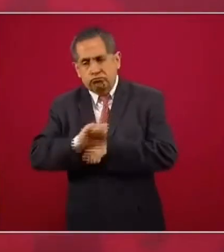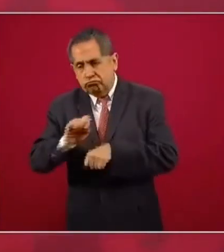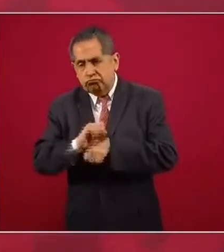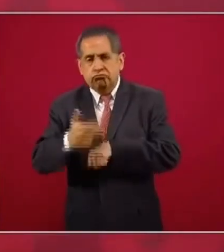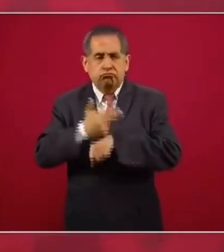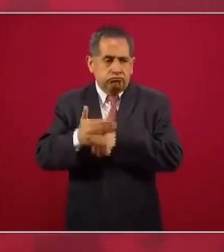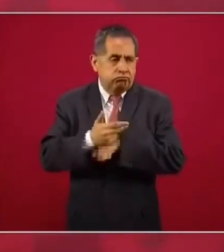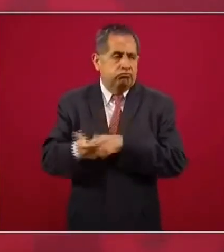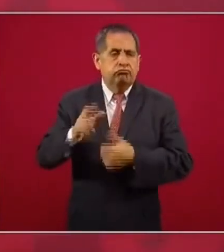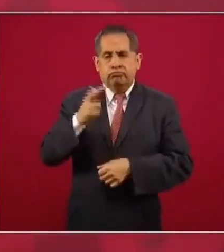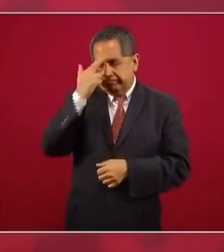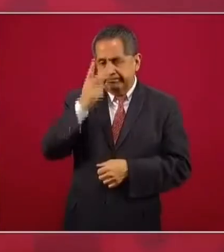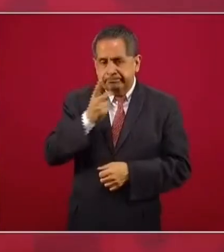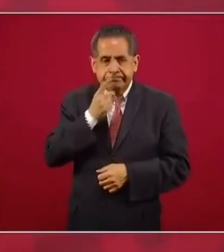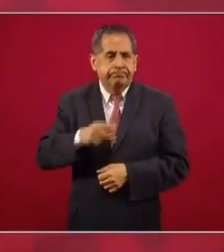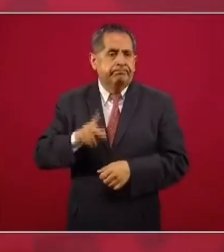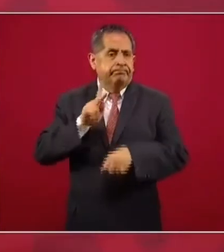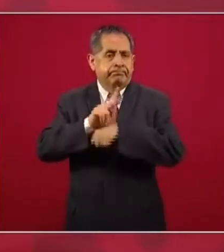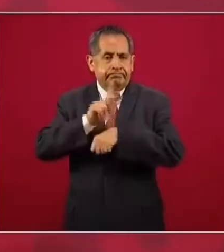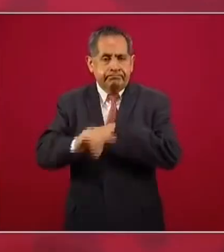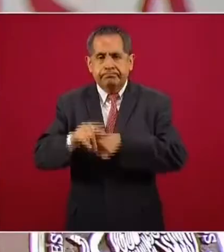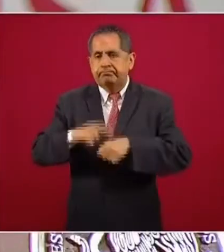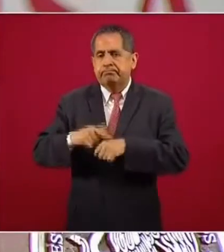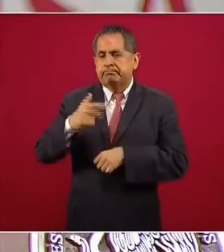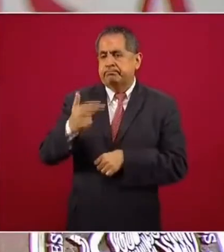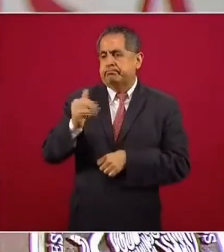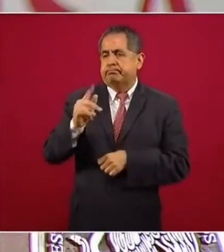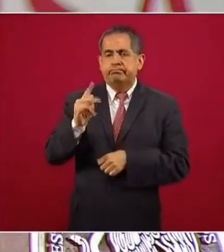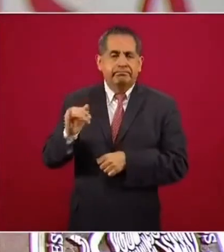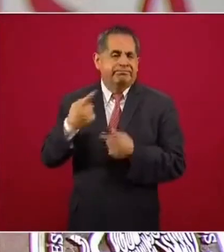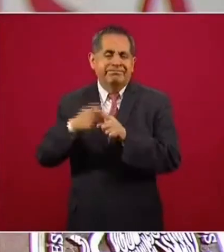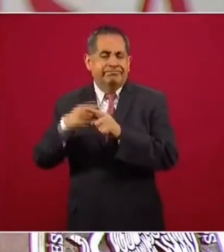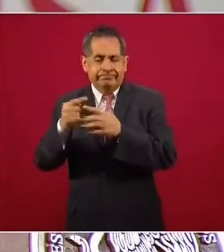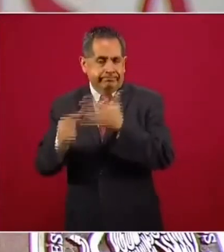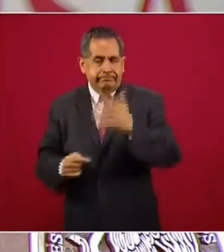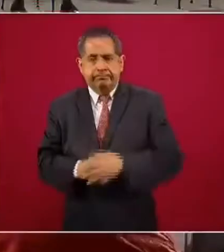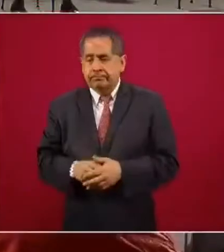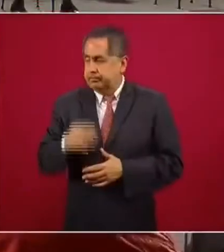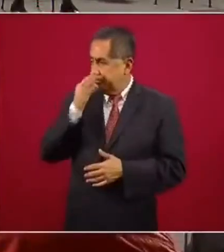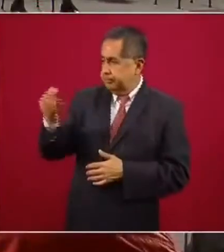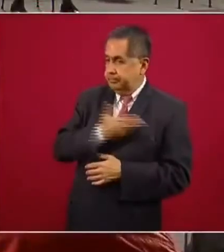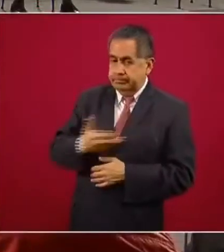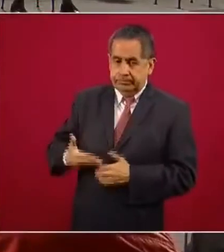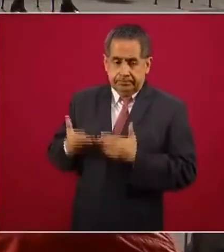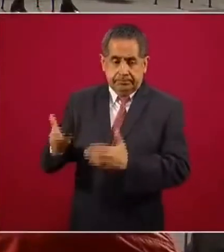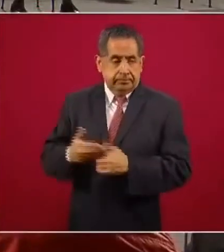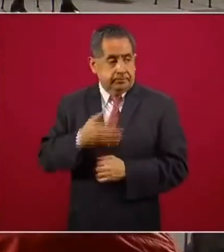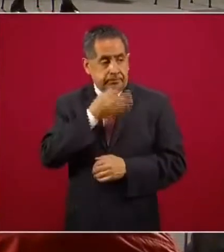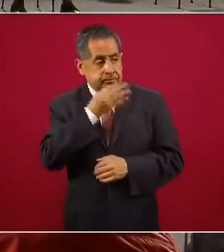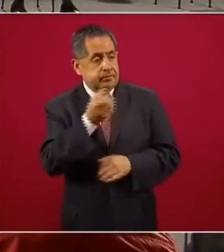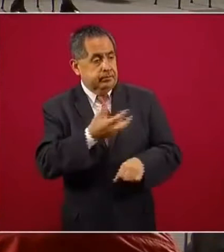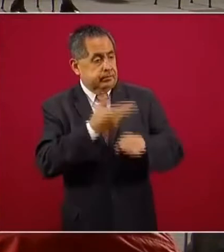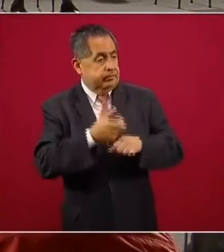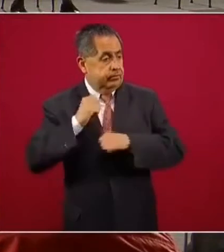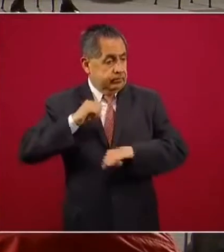Salvador, Honduras, República Dominicana, Paraguay, Haití, por nombrar solo algunos. Señor Presidente, señor Secretario de